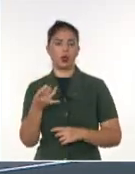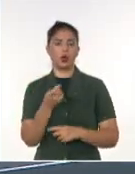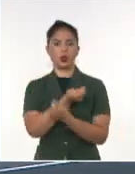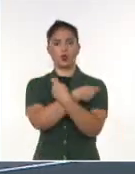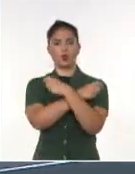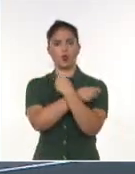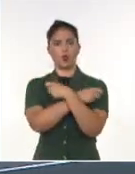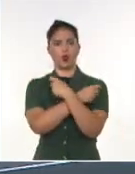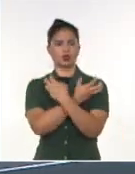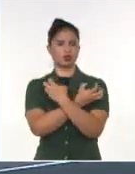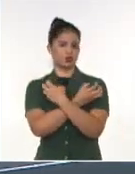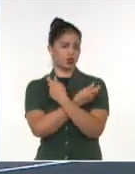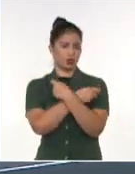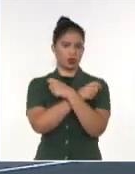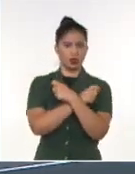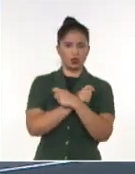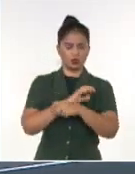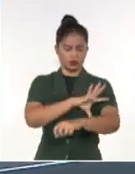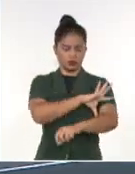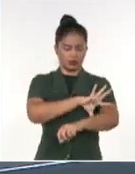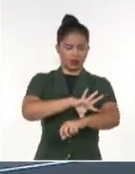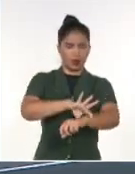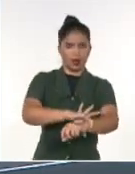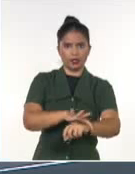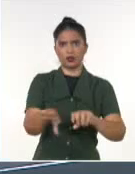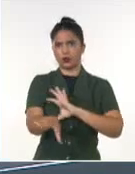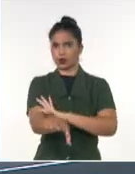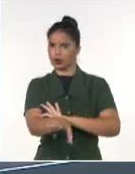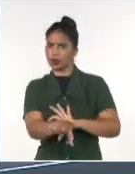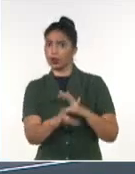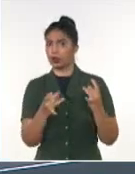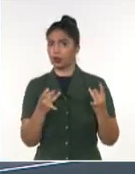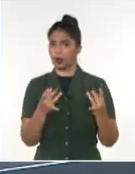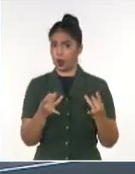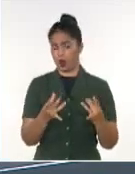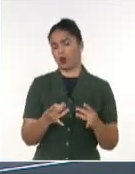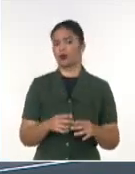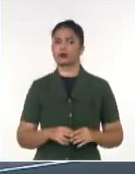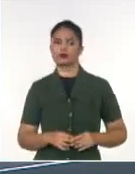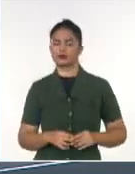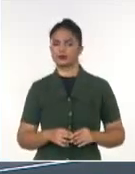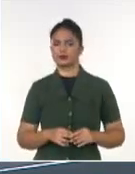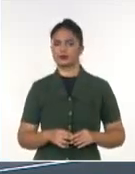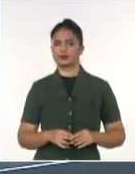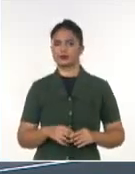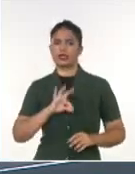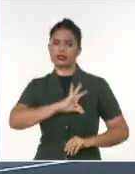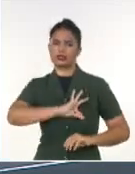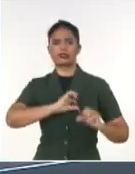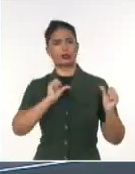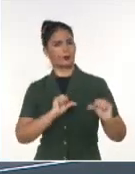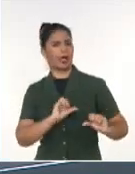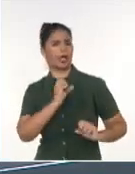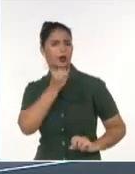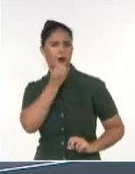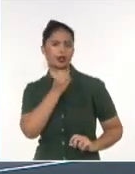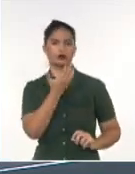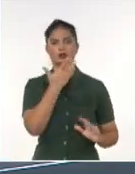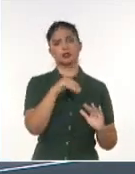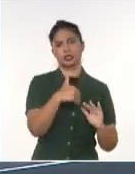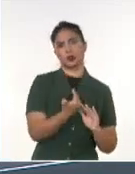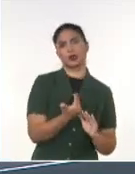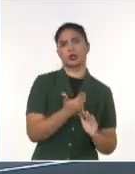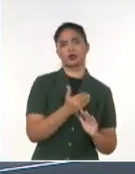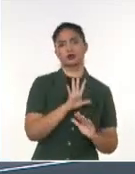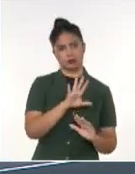retroorbitaria, y todos estos síntomas duran un periodo que podemos decir más o menos de 4 a 5 días, que nos está durando, sobre todo